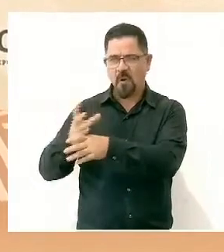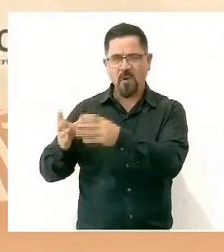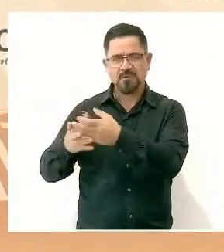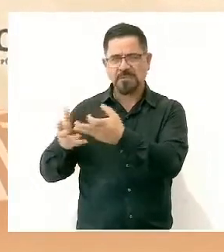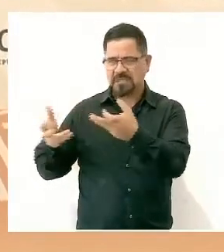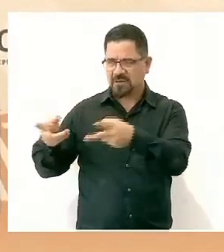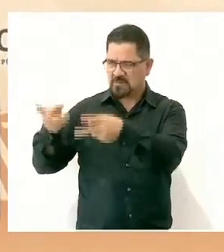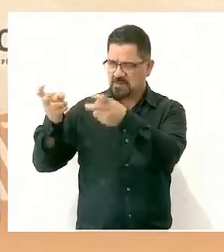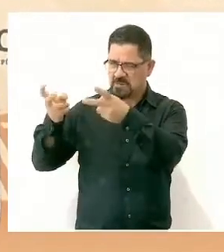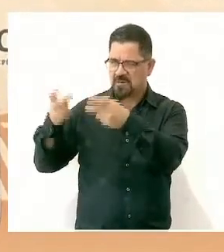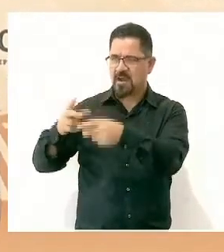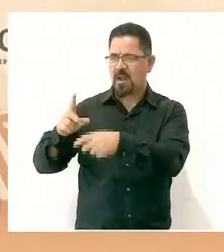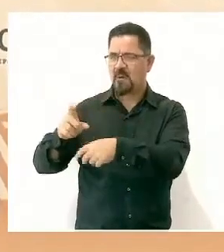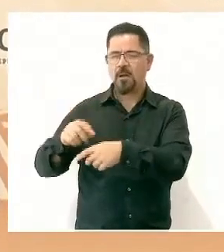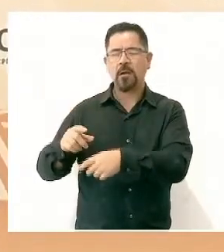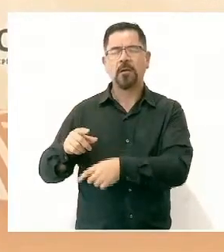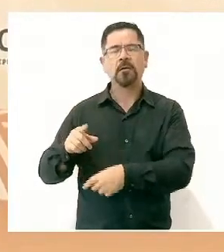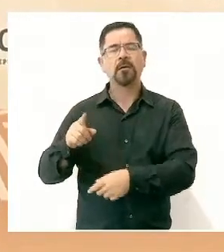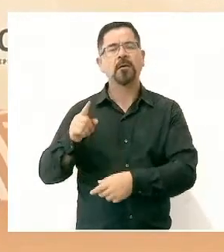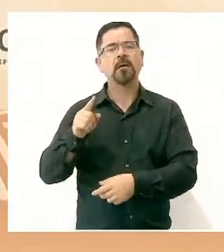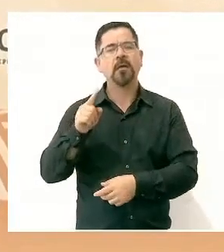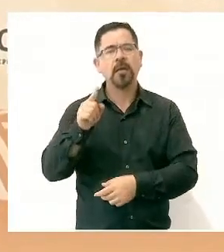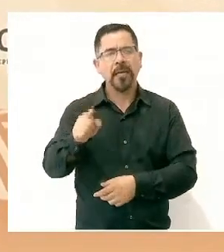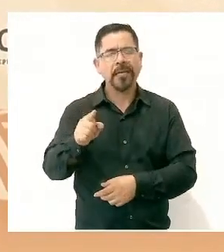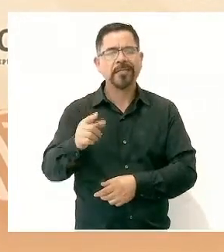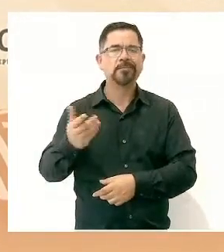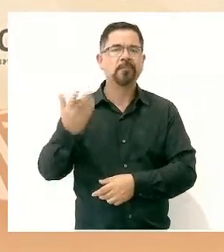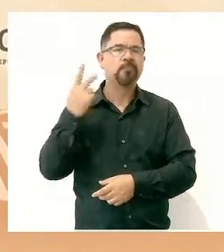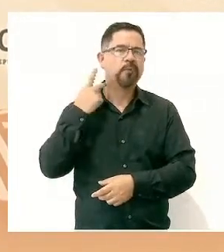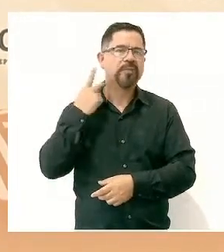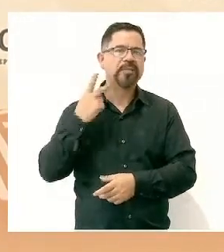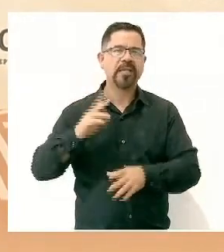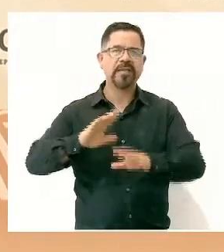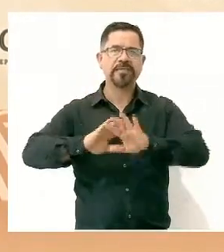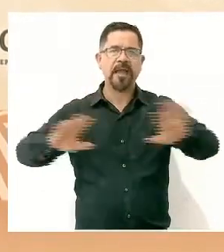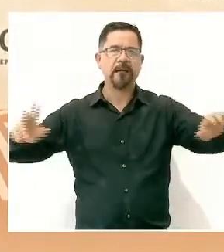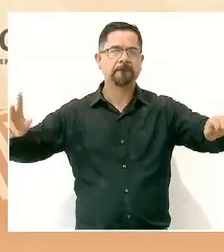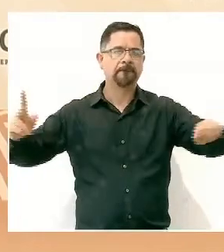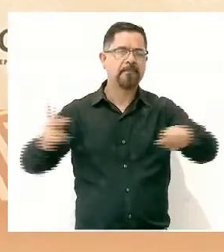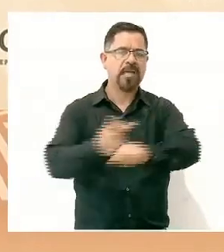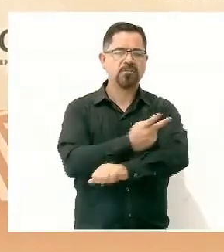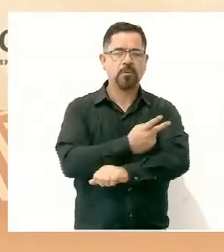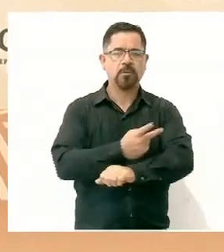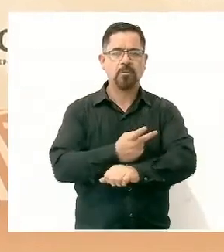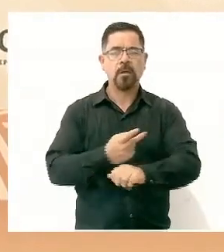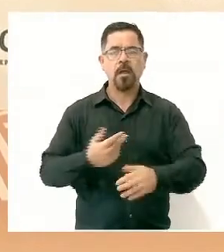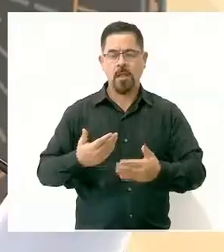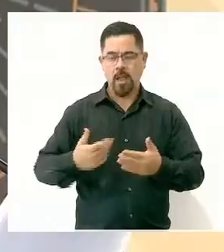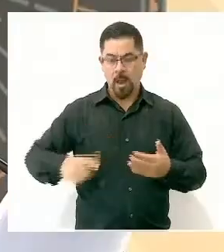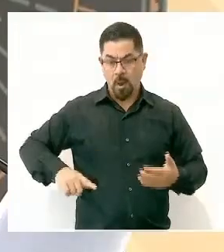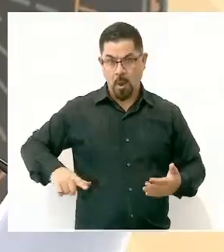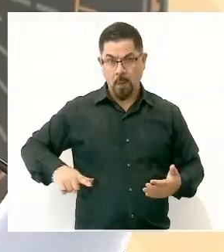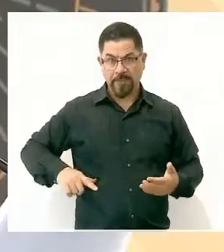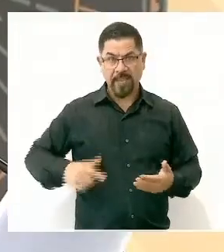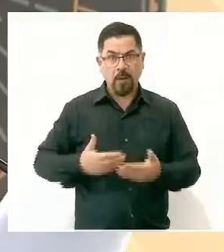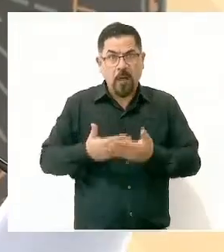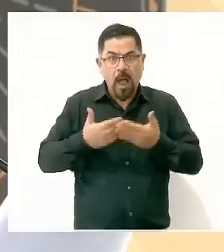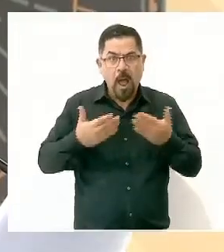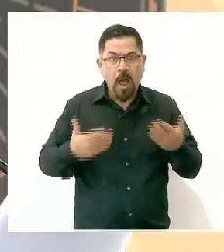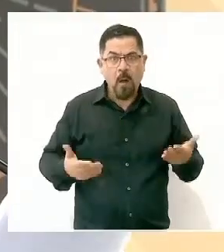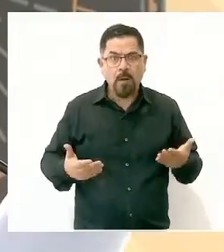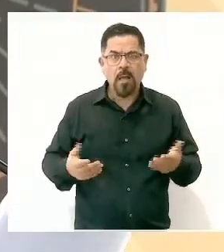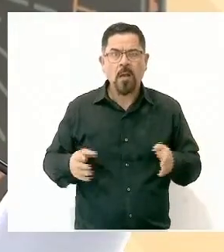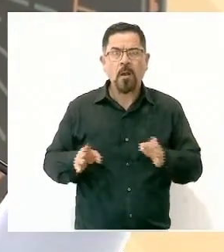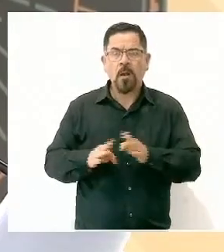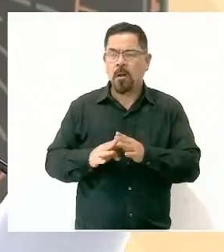Este régimen ha quedado atrás. El Estado mexicano no debe permitir nunca